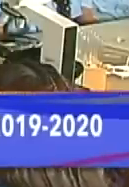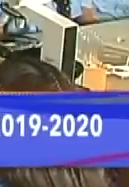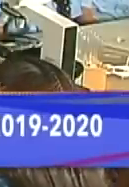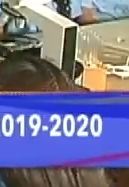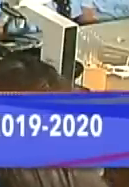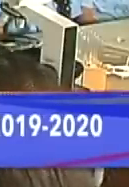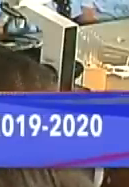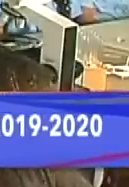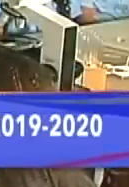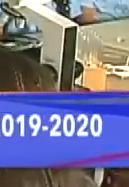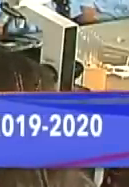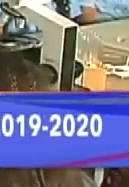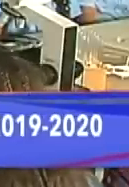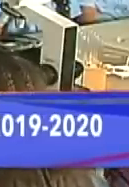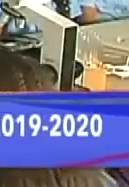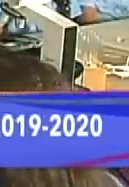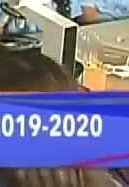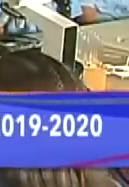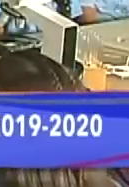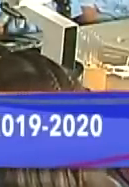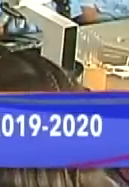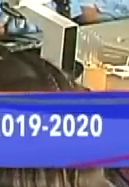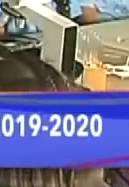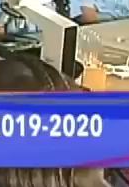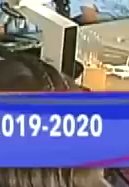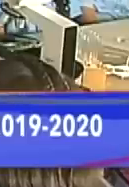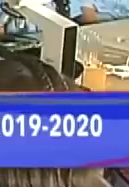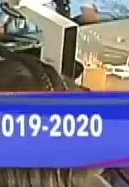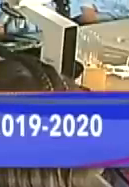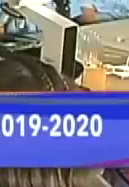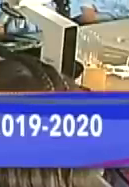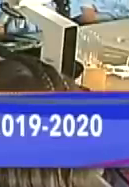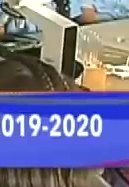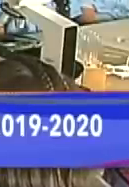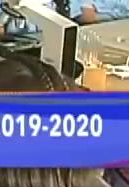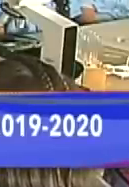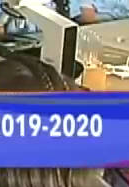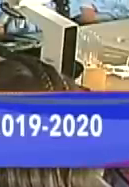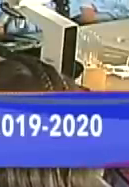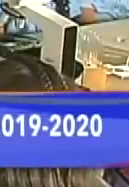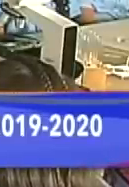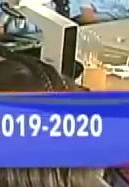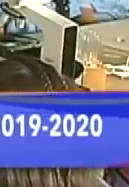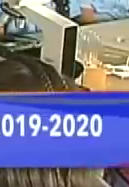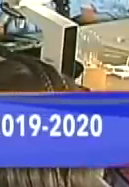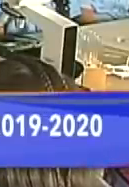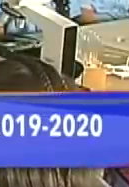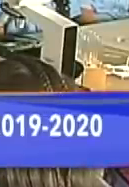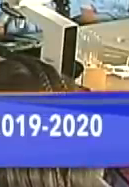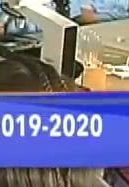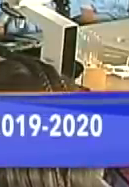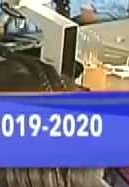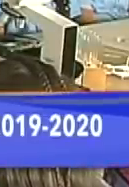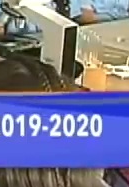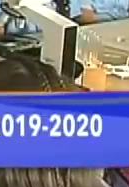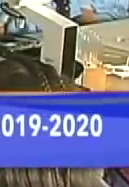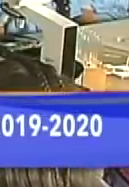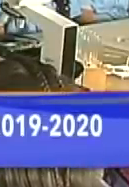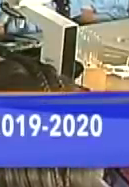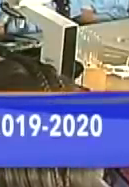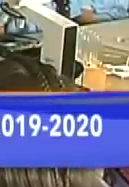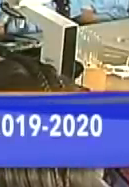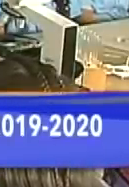expresa la emoción que siente por la inauguración de esta escuela que es de la comunidad buenas tardes señor